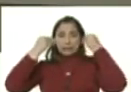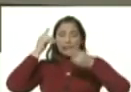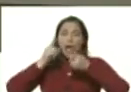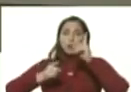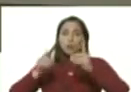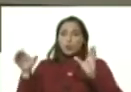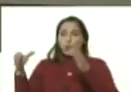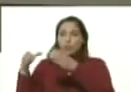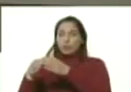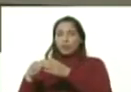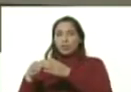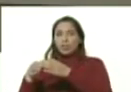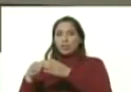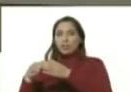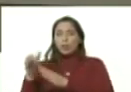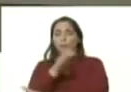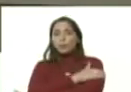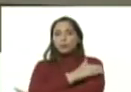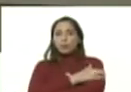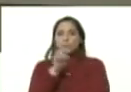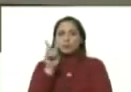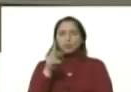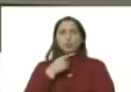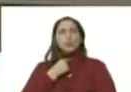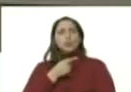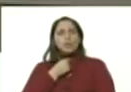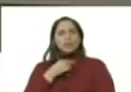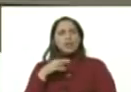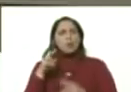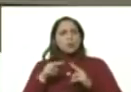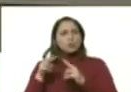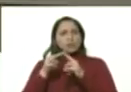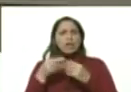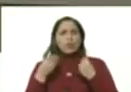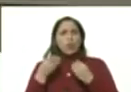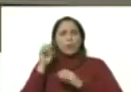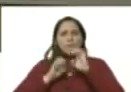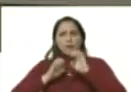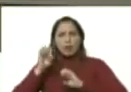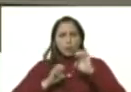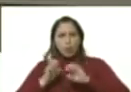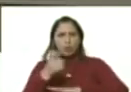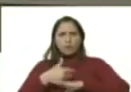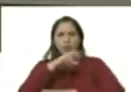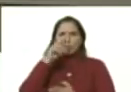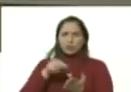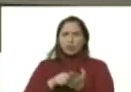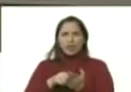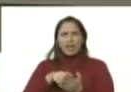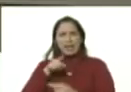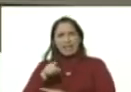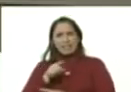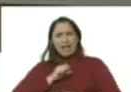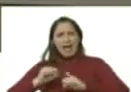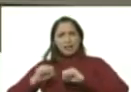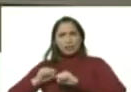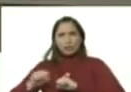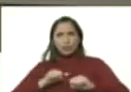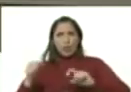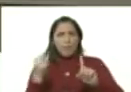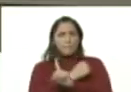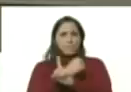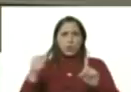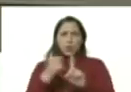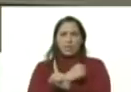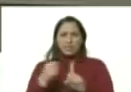dirigentes de la derecha venezolana. Me gustaría conocer cómo evalúa el gobierno nacional, digamos, estas acciones de violencia,